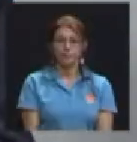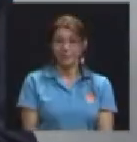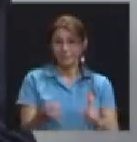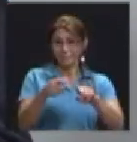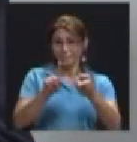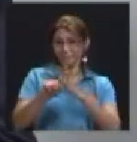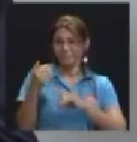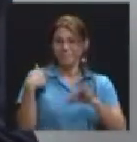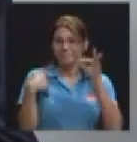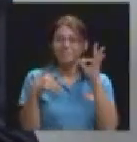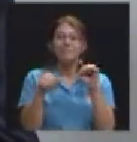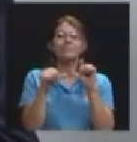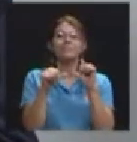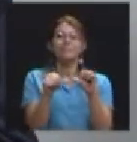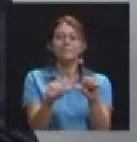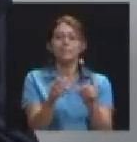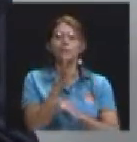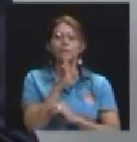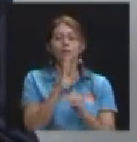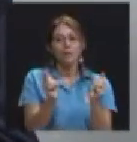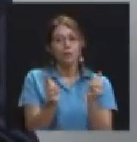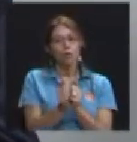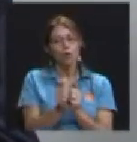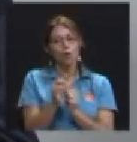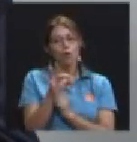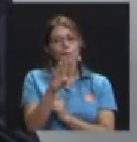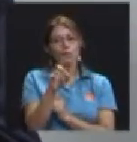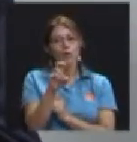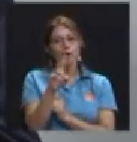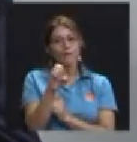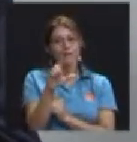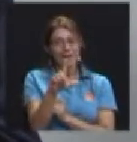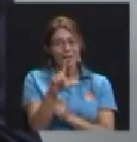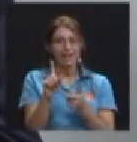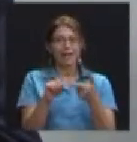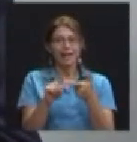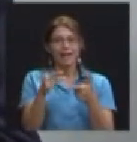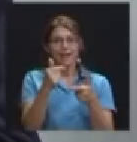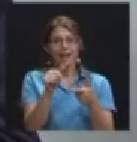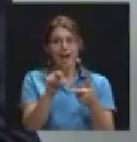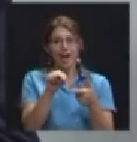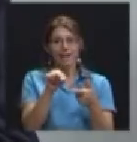Continuamos, amigas y amigos, conversando con doña Floribel y doña Ania, y